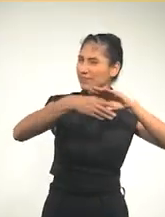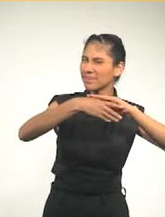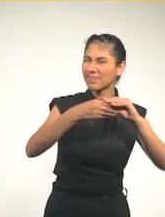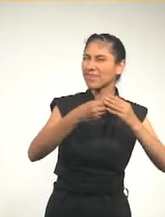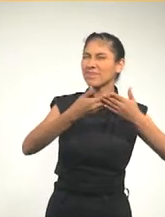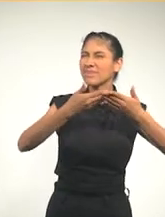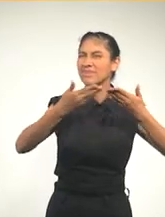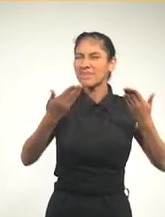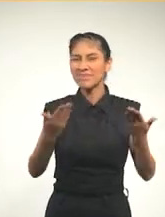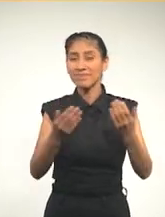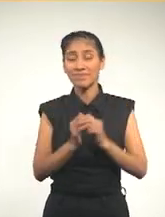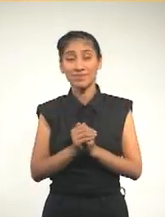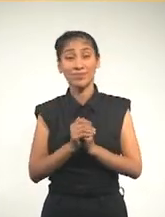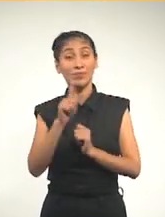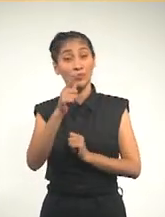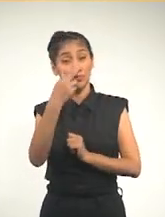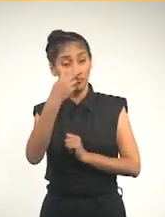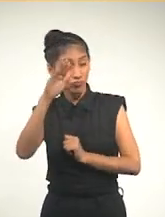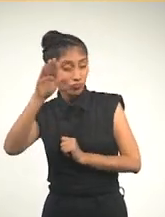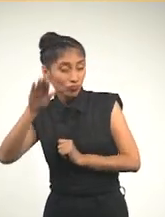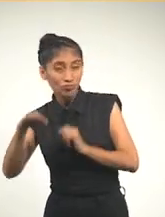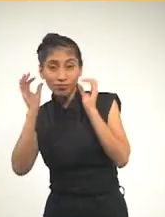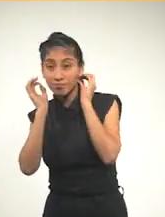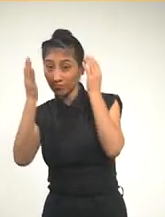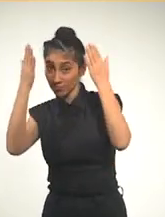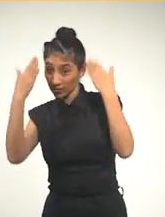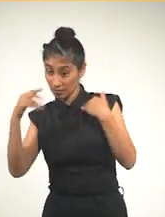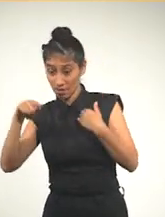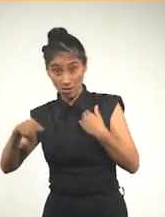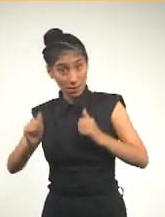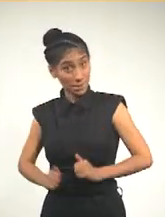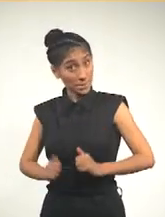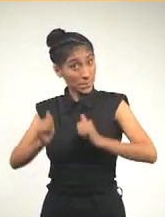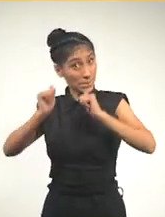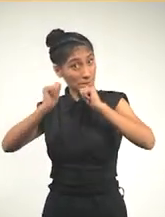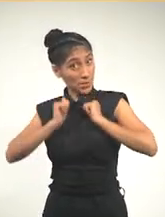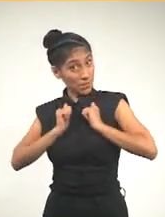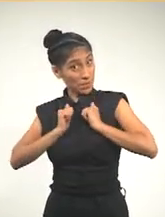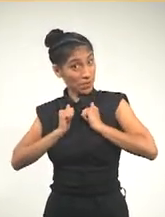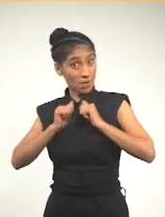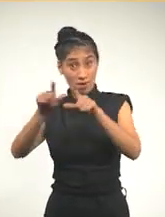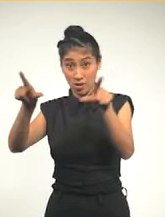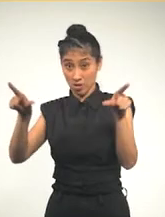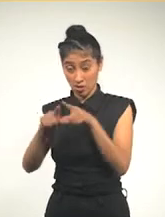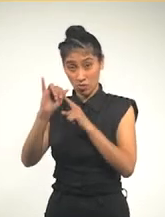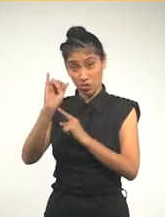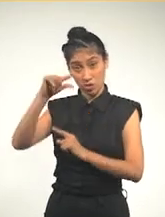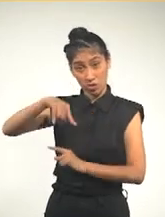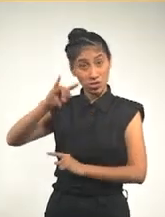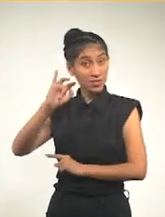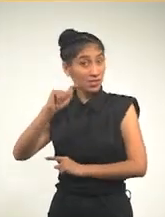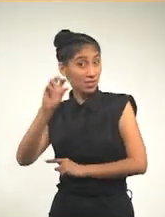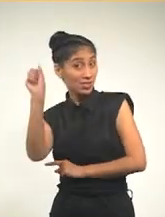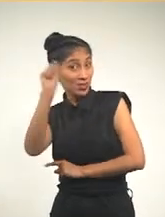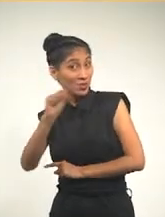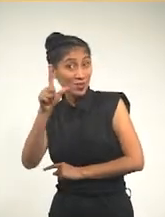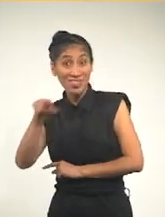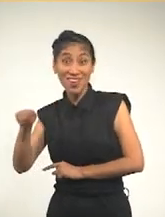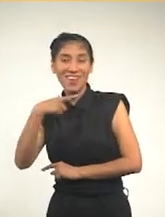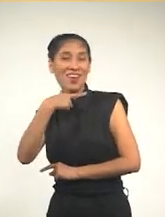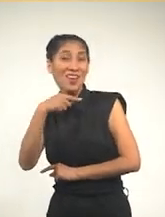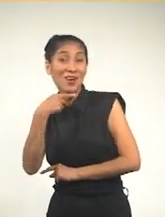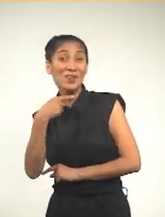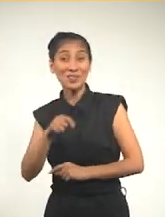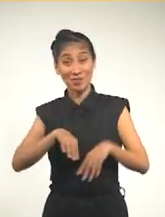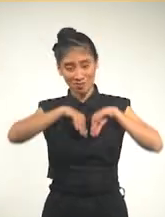Esta es la historia de una niña que vivía en Iquitos. Y le encantaba